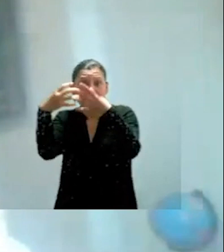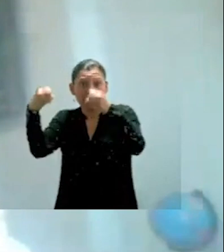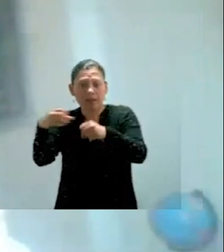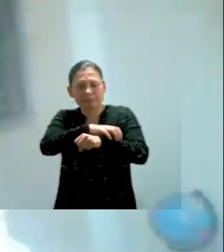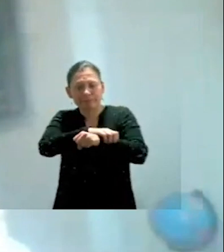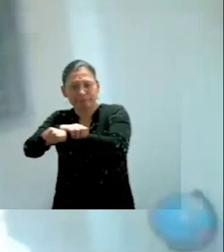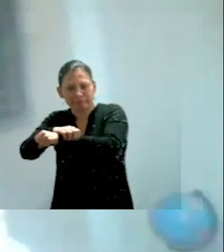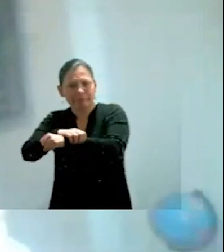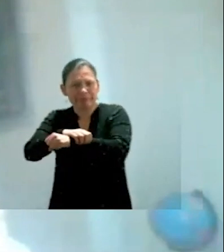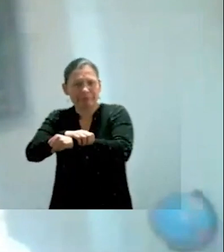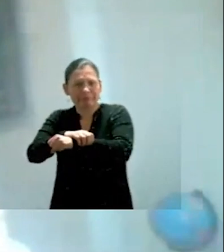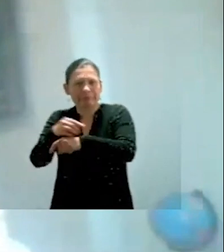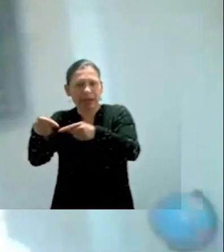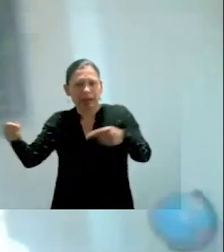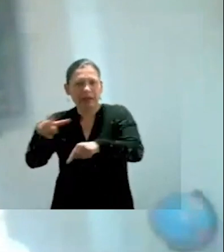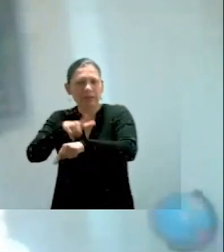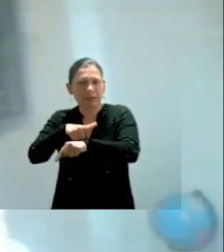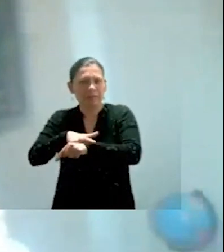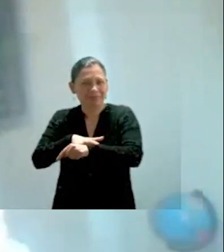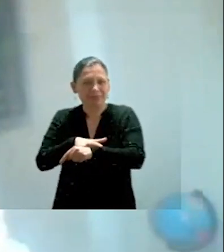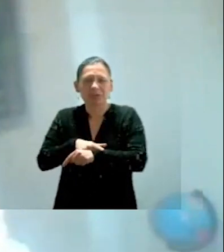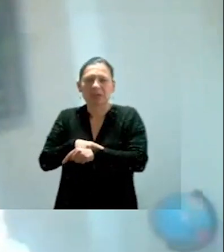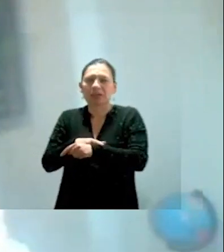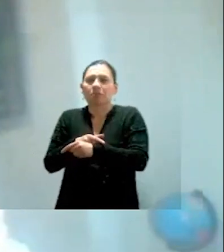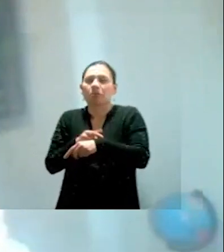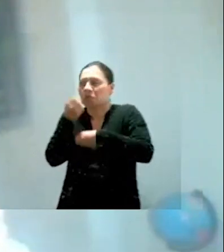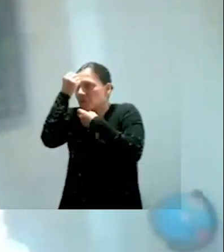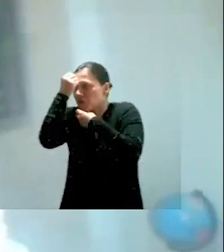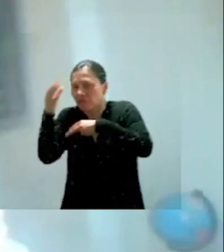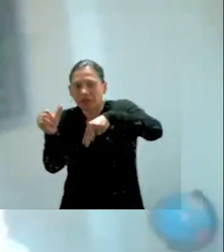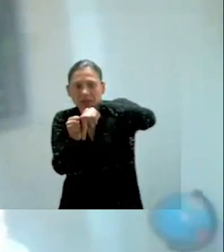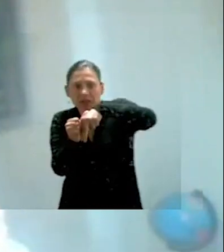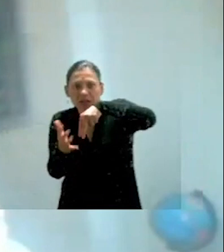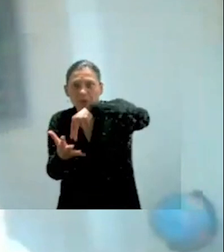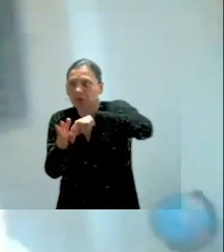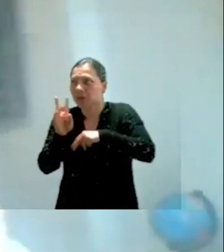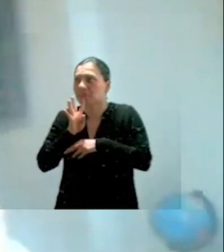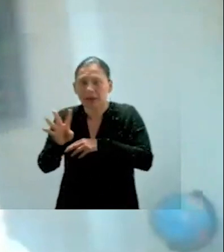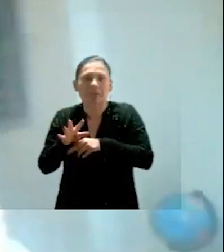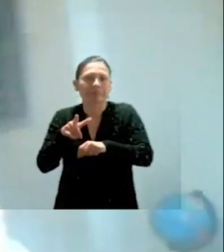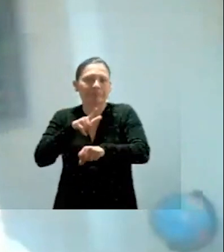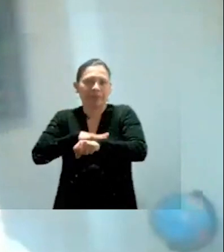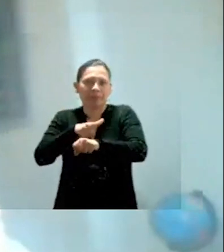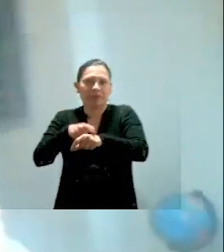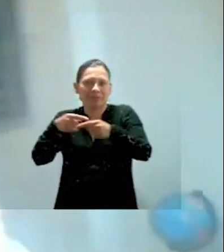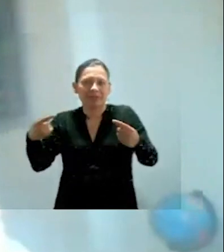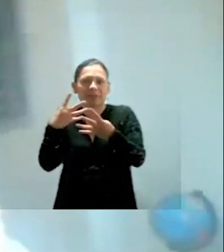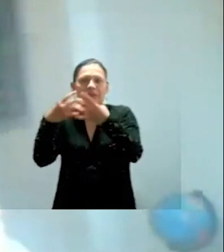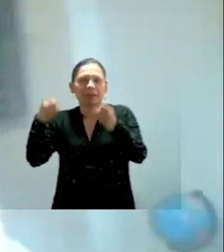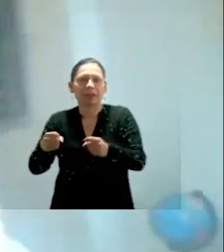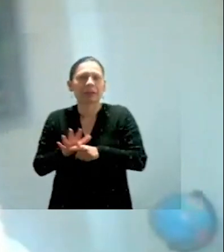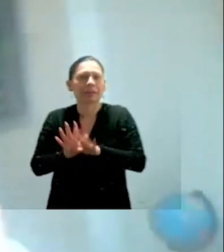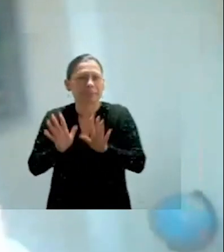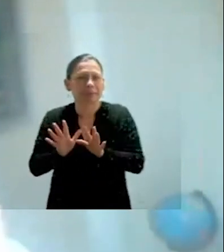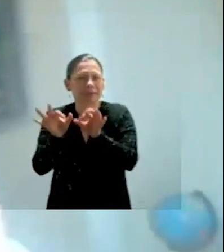eficacia de la tutela, en la supuesta eficacia de la tutela que trae el artículo 86, también encontramos un problema, ¿no?